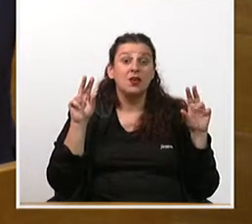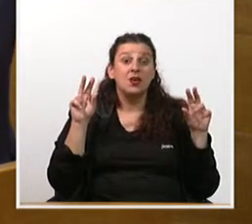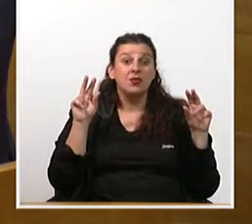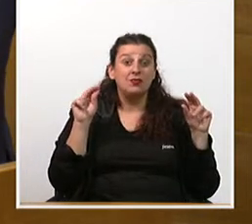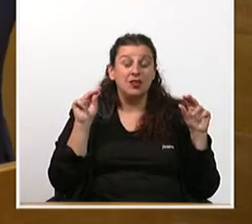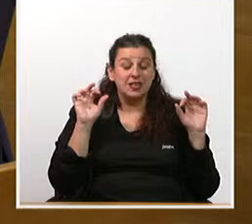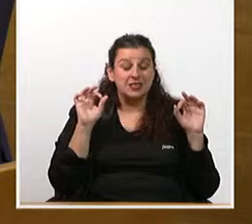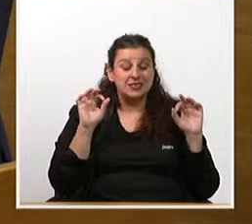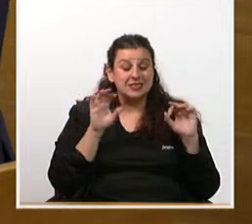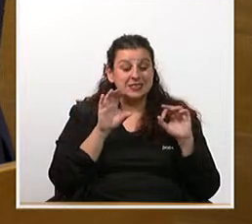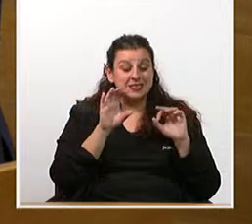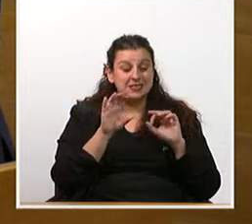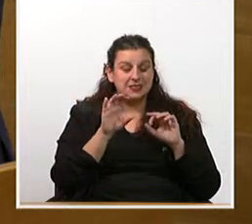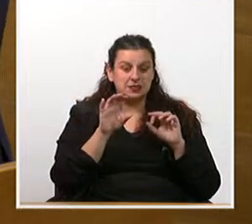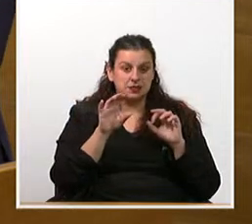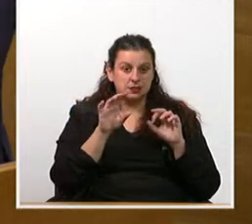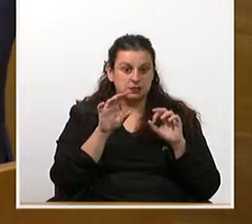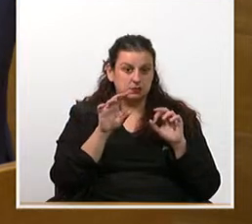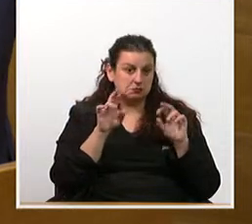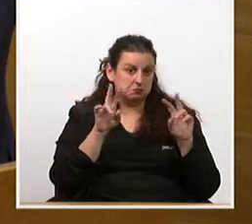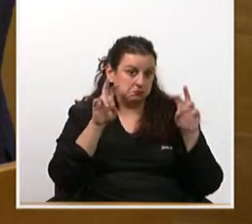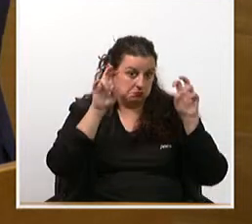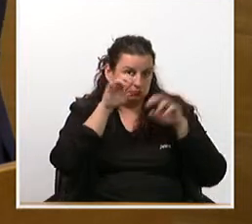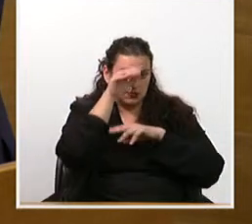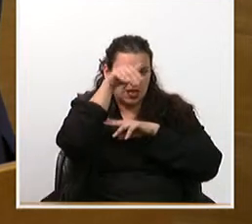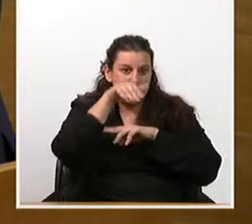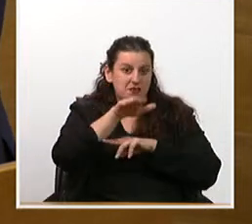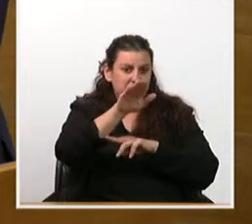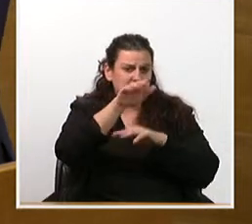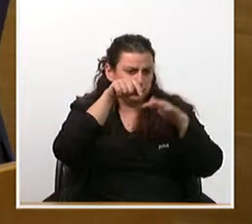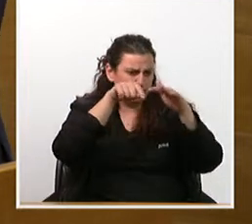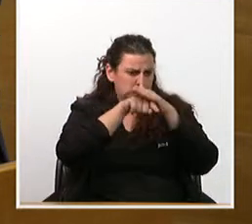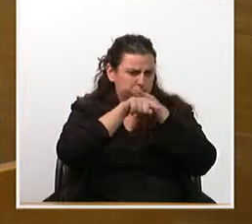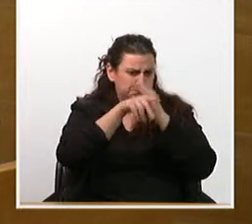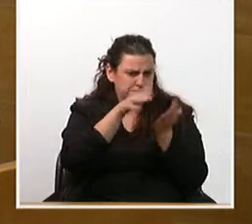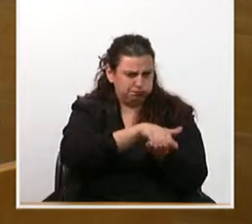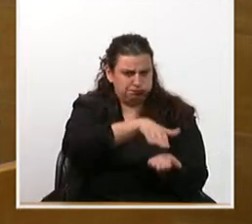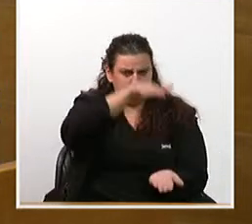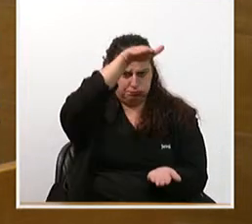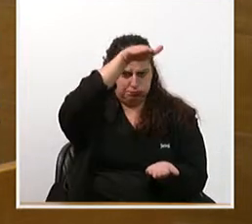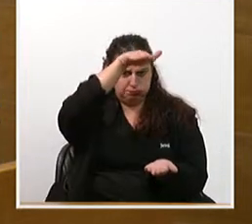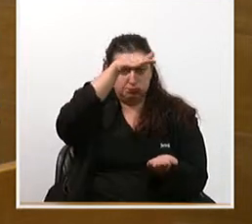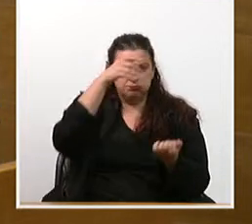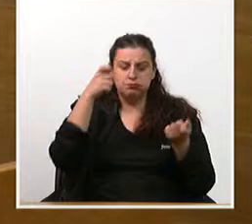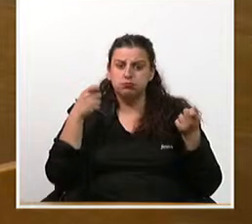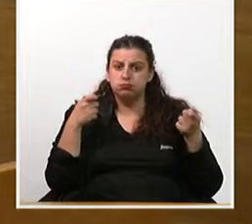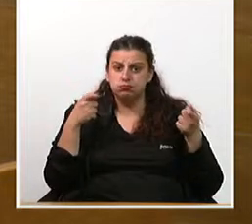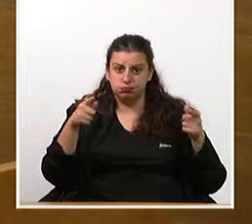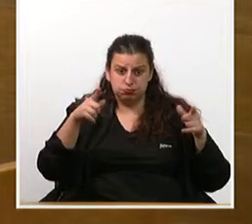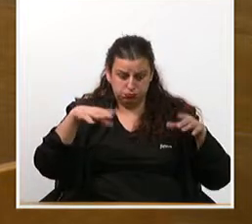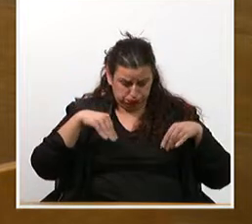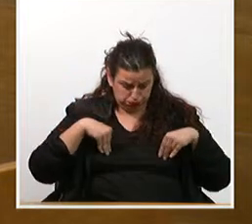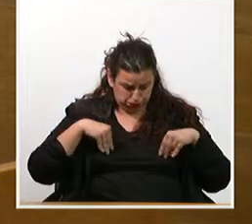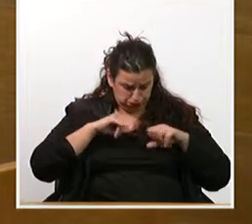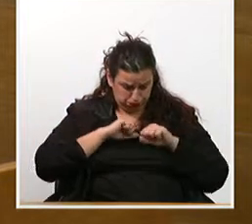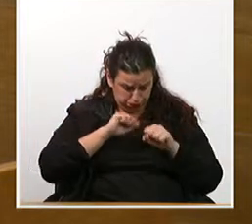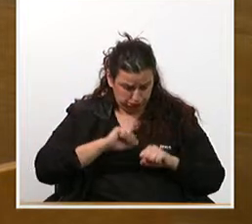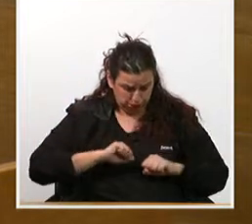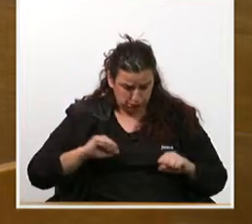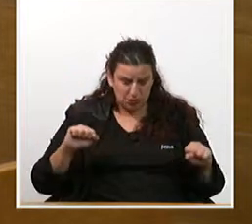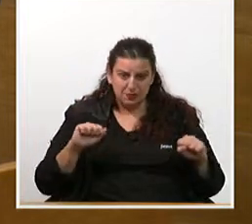este estado elefantiásica super burocratizado y con un coste inasumible tanto para los